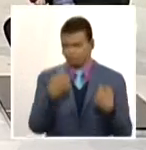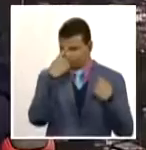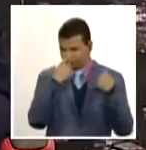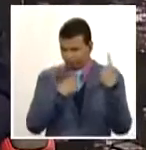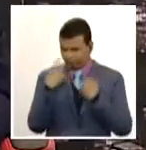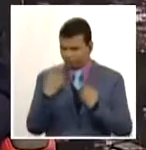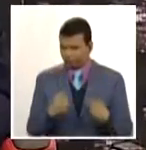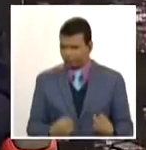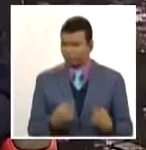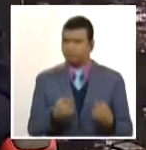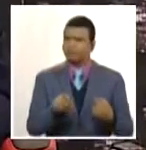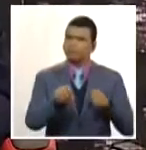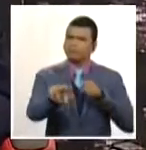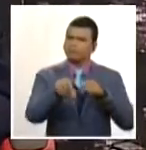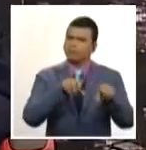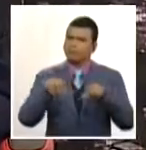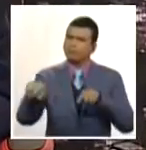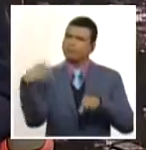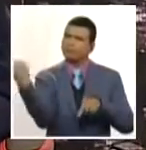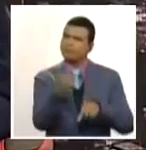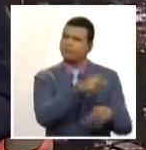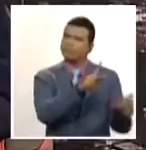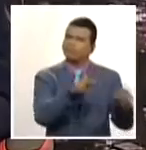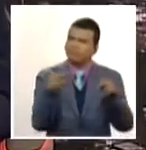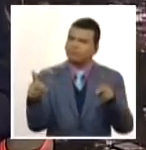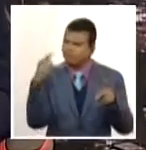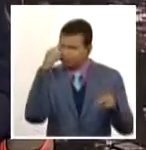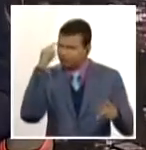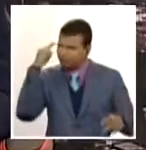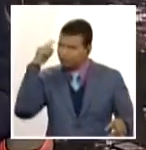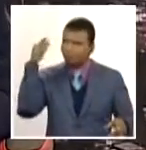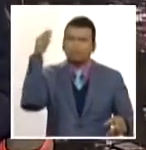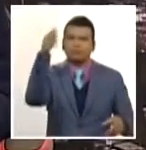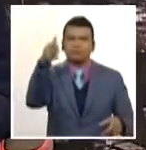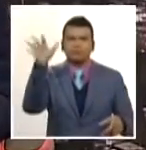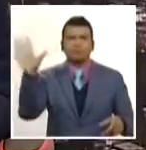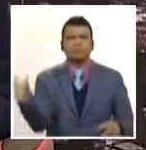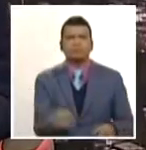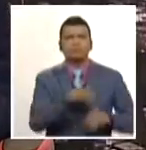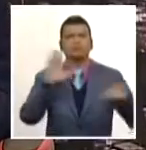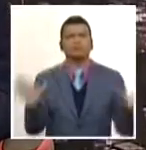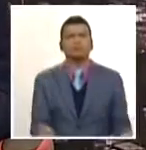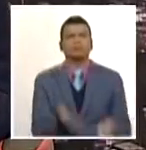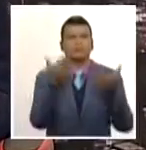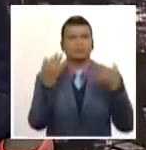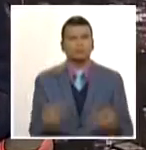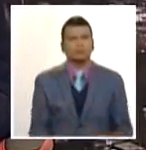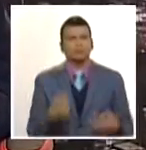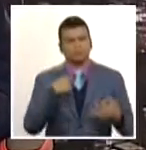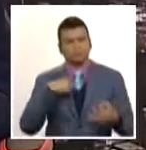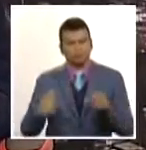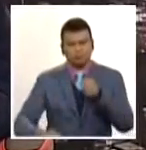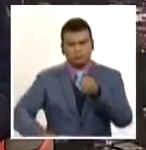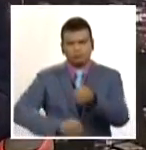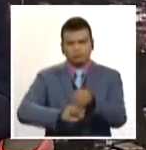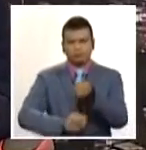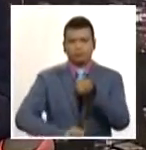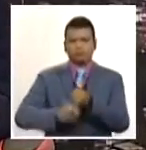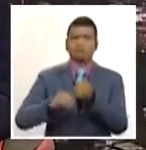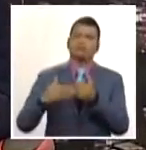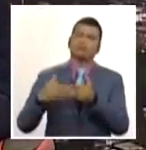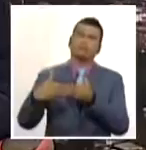preguntándole a los vallecaucanos cuál es la visión que tiene y que podemos construir consenso para los